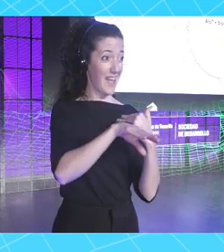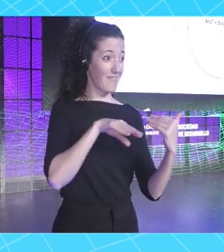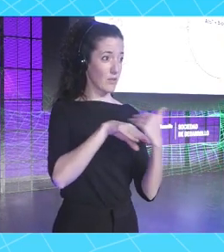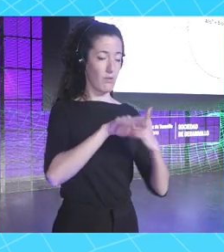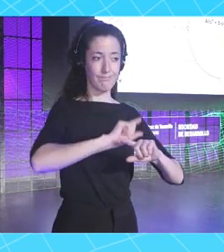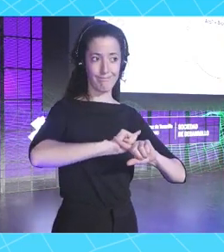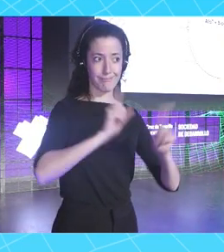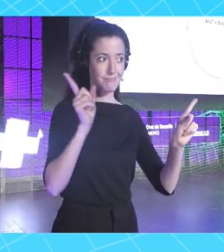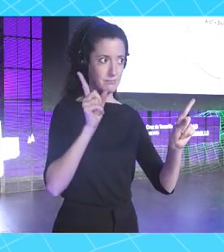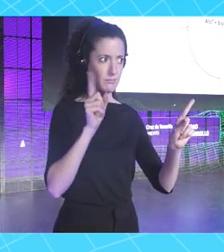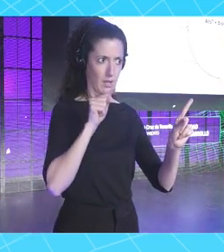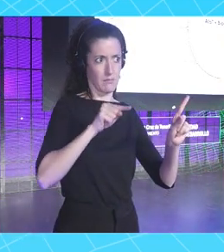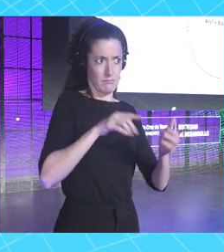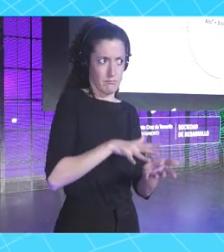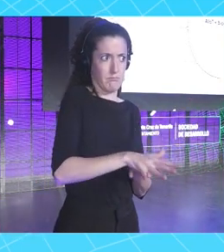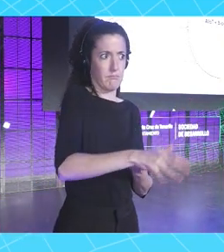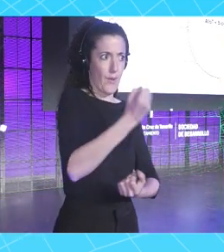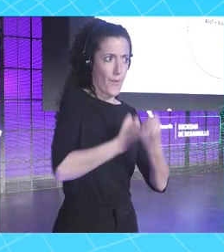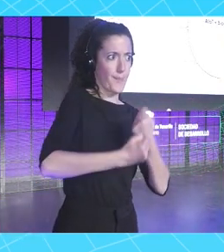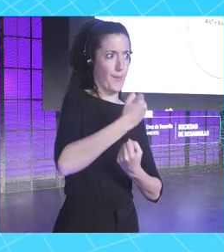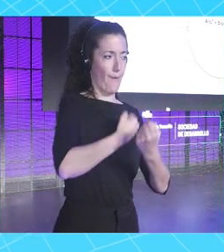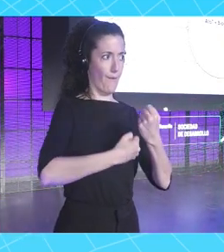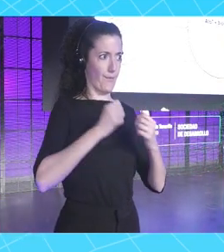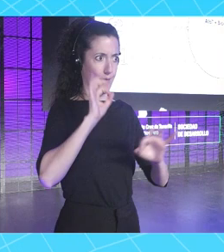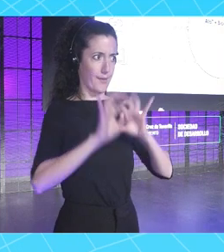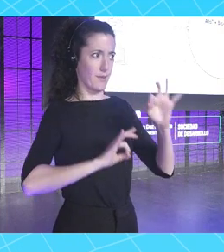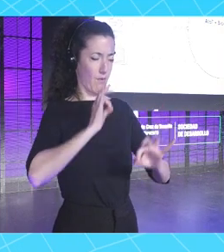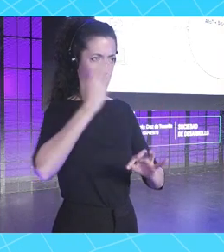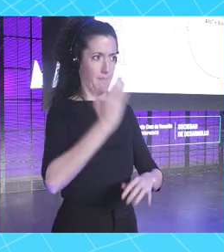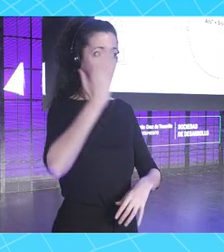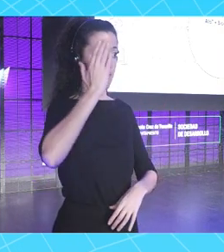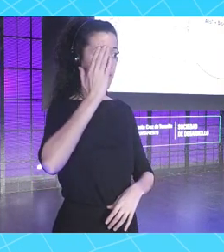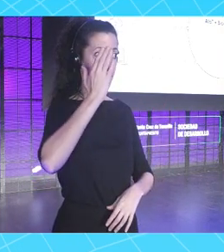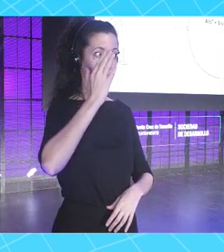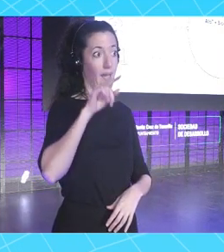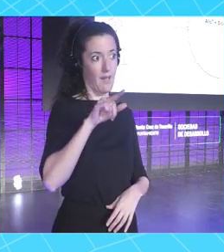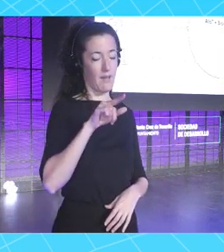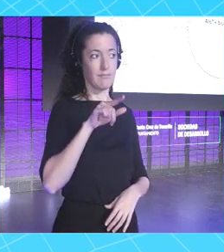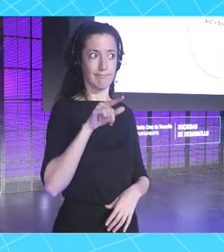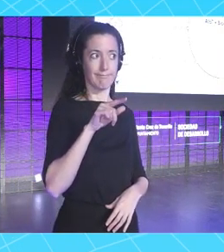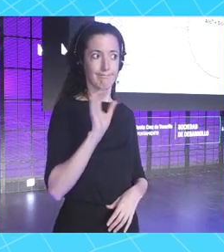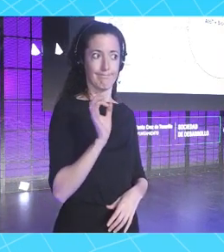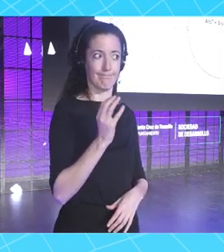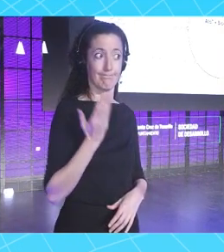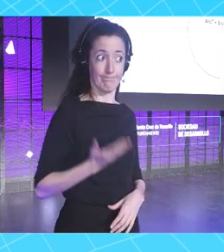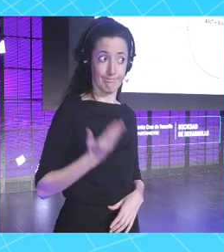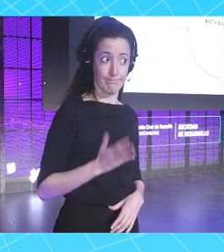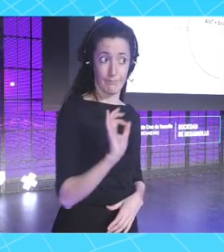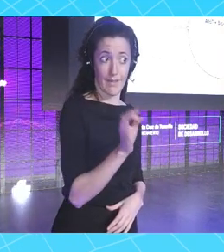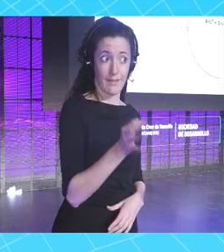logístico etcétera pues entonces igual nos lo queremos tomar en serio no igual nos importa un poquito más